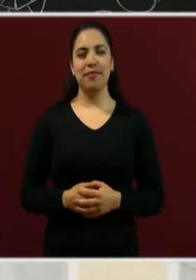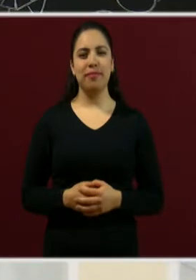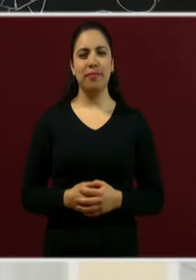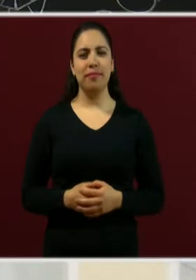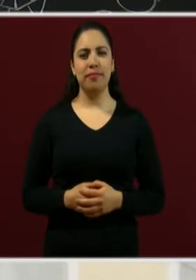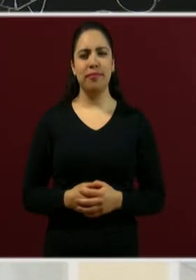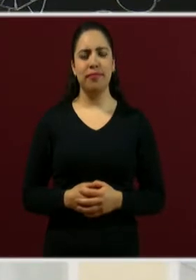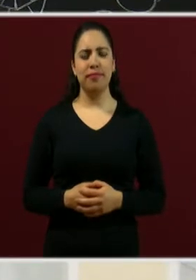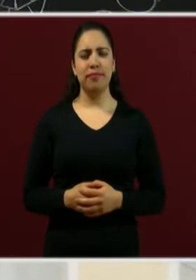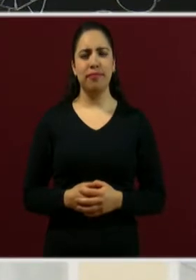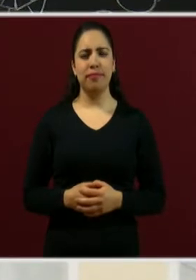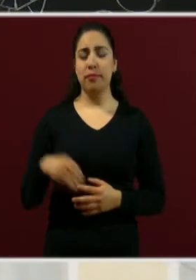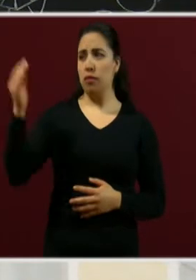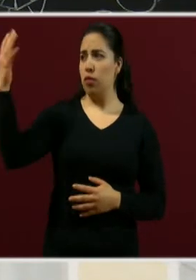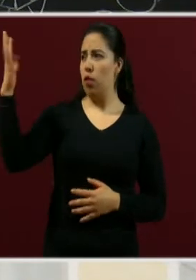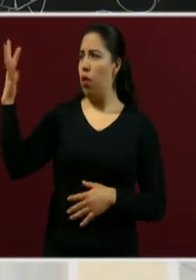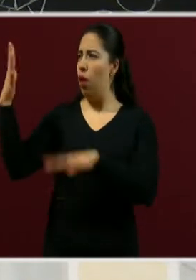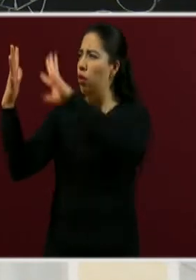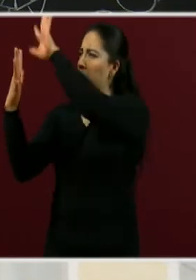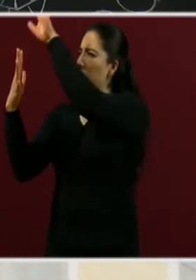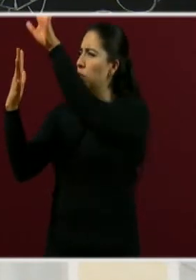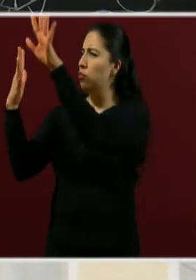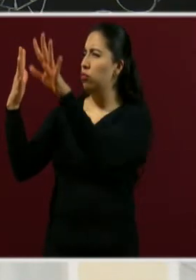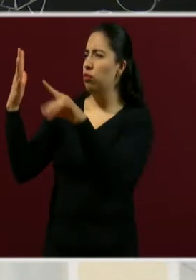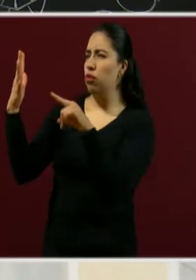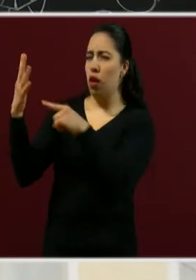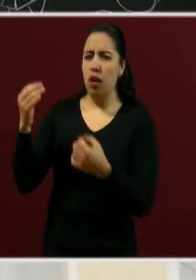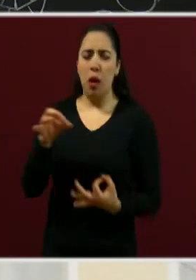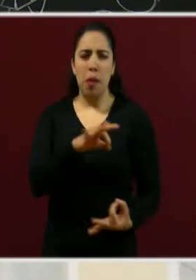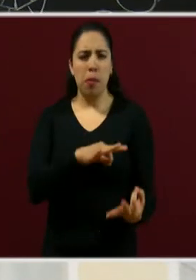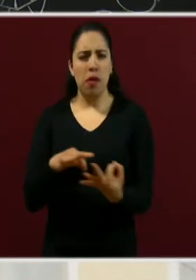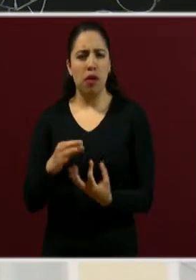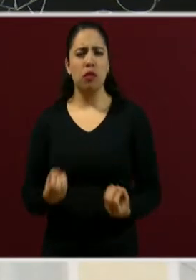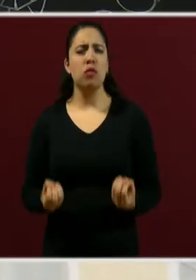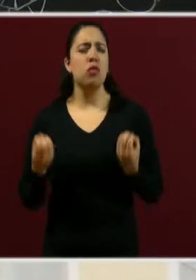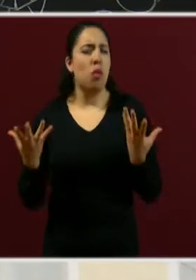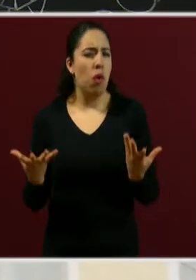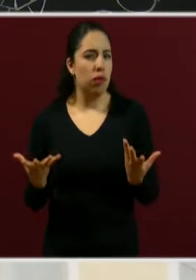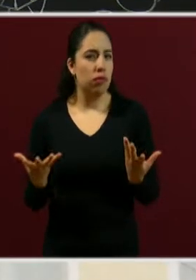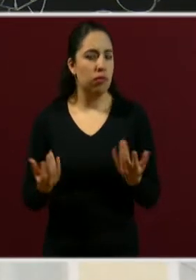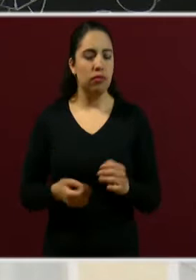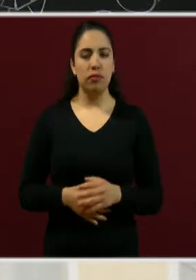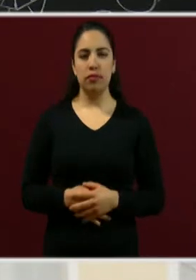¿Te has preguntado cuántos planetas forman parte del Sistema Solar?